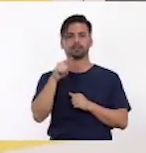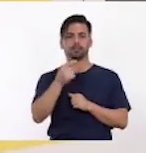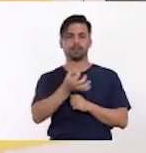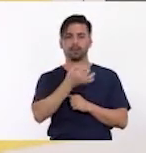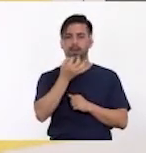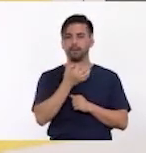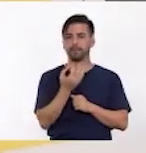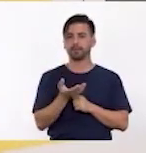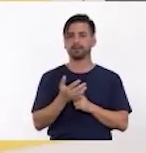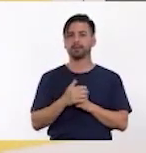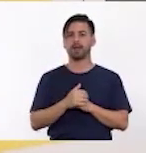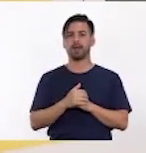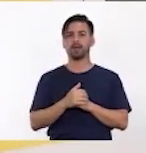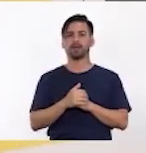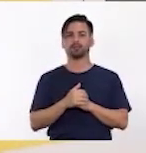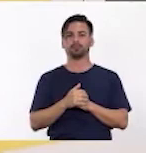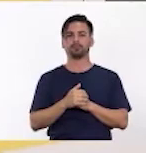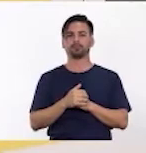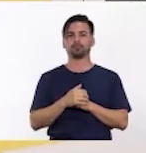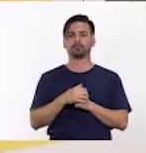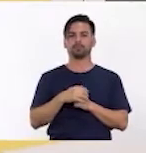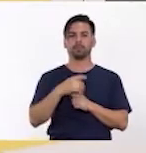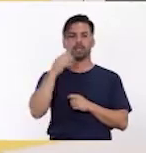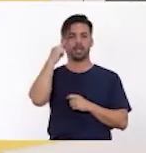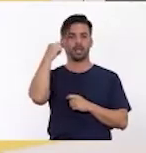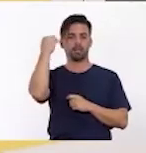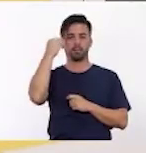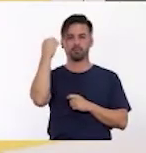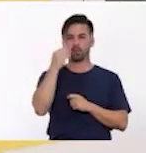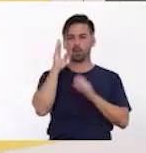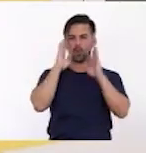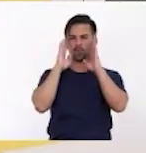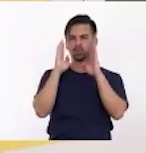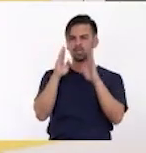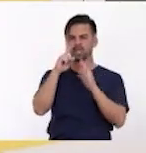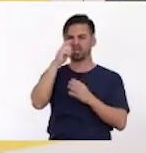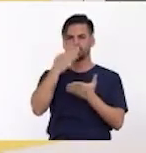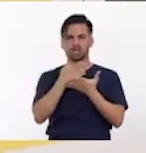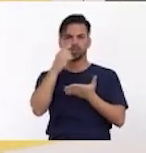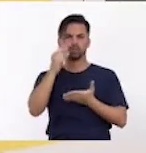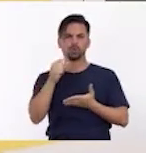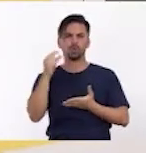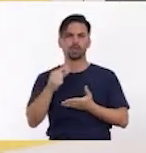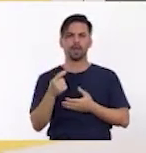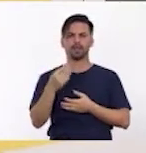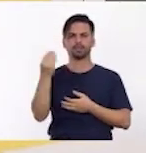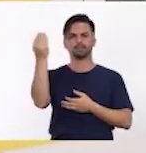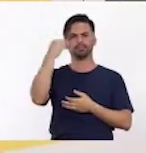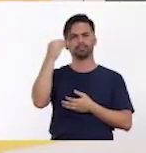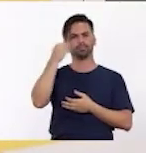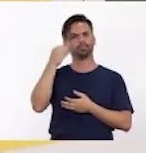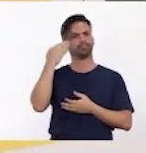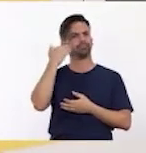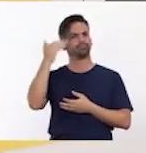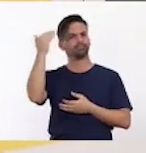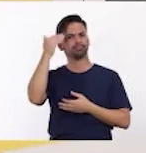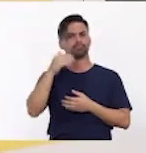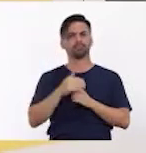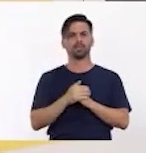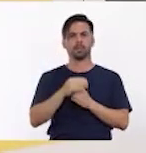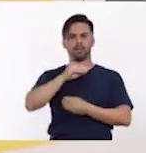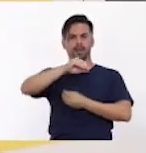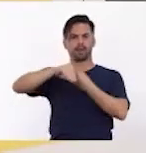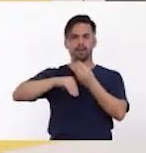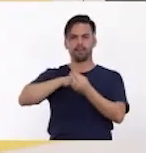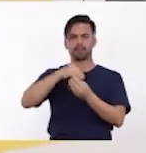reforzar y crear conciencia de nuestros estudiantes para que influyan en el mundo,